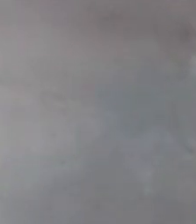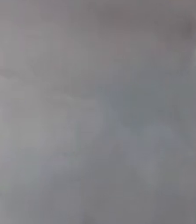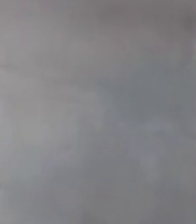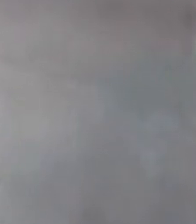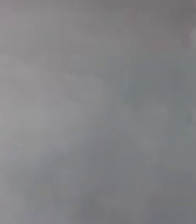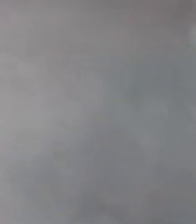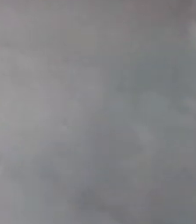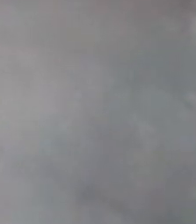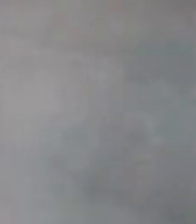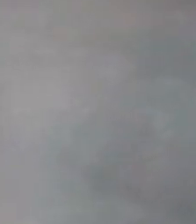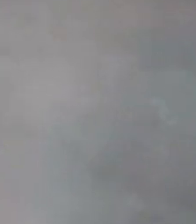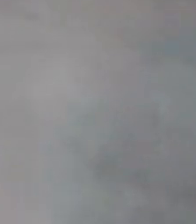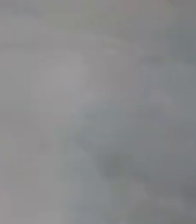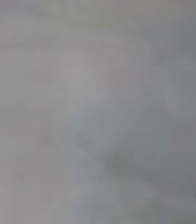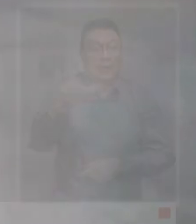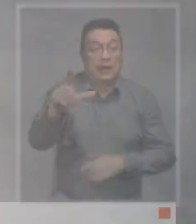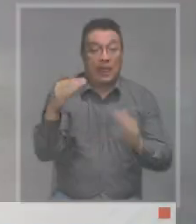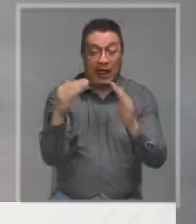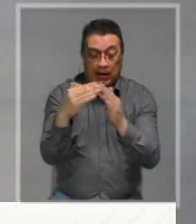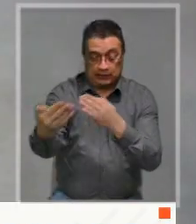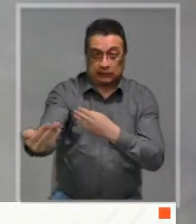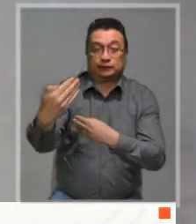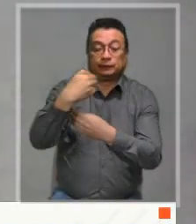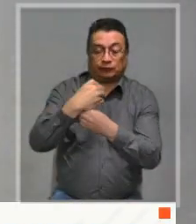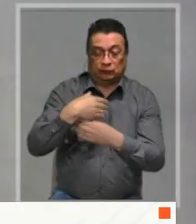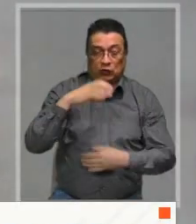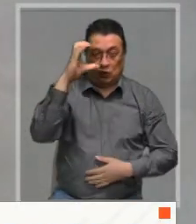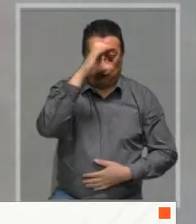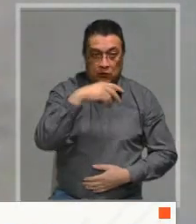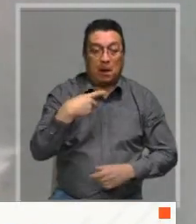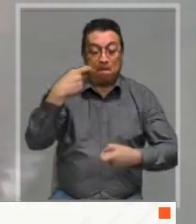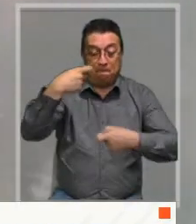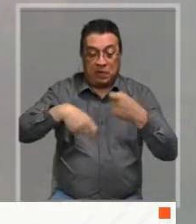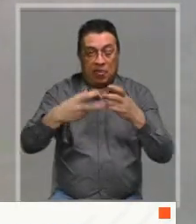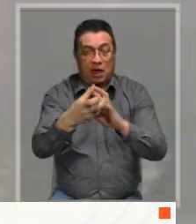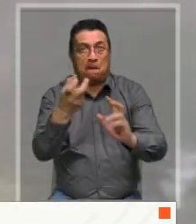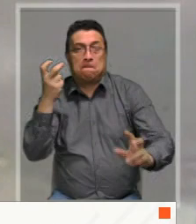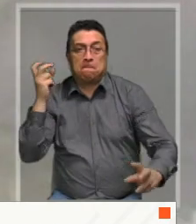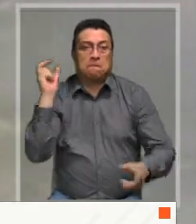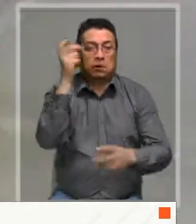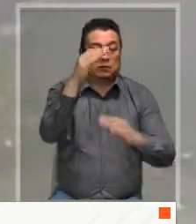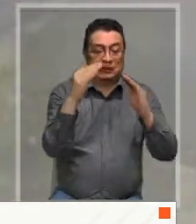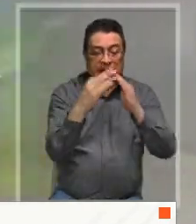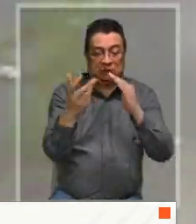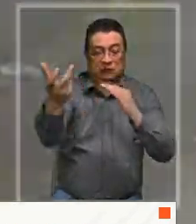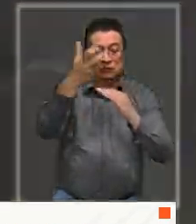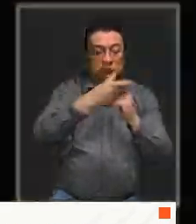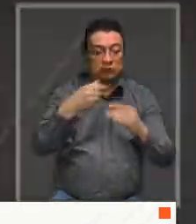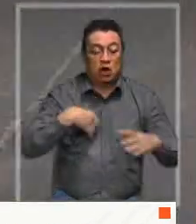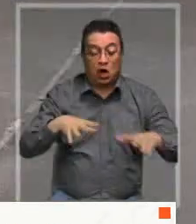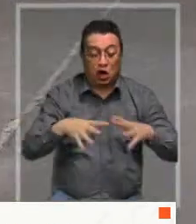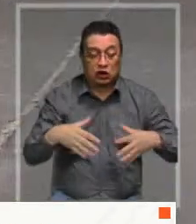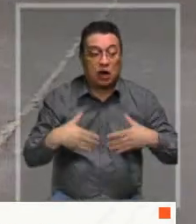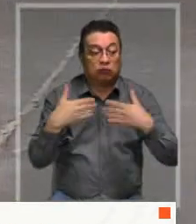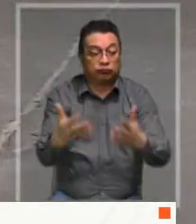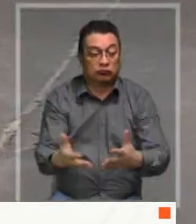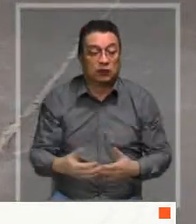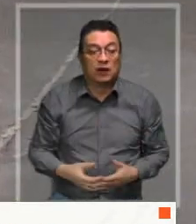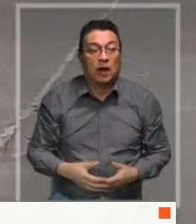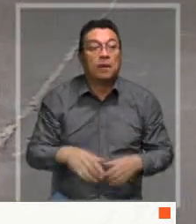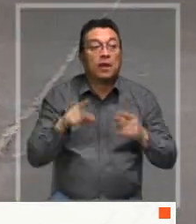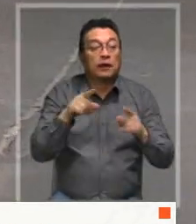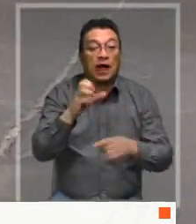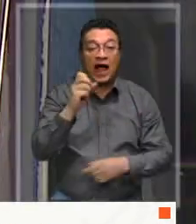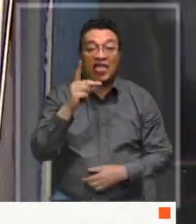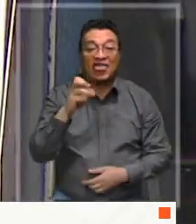Él fue a la casa a buscarme a mí, fue a buscarme, tiró una piedra arriba del techo él, para que yo le pasara mis cosas. Andrés Santibáñez,